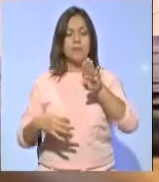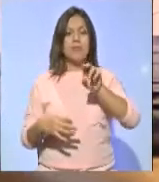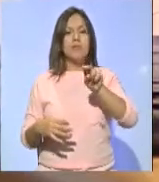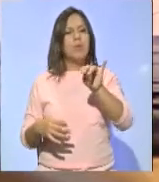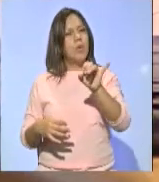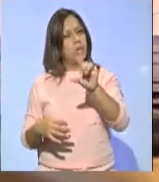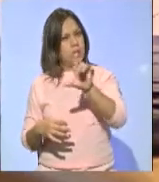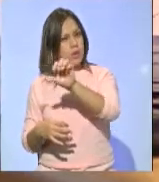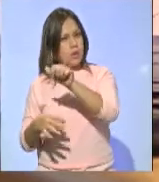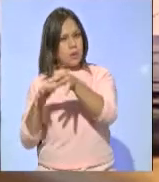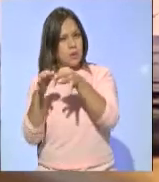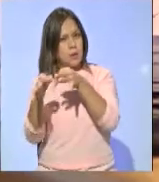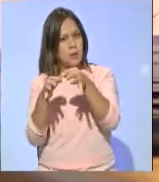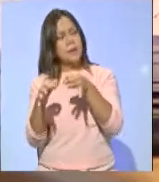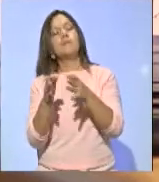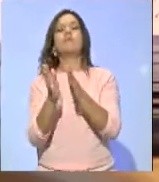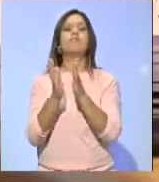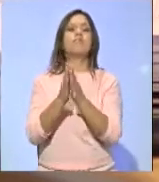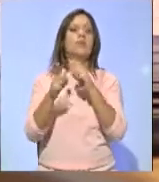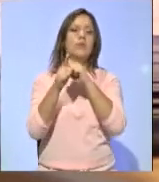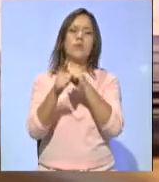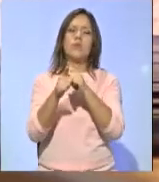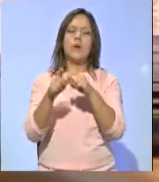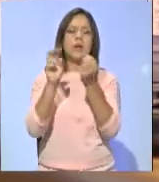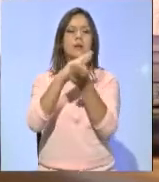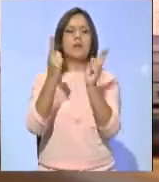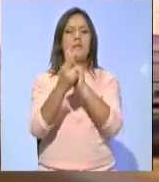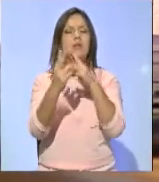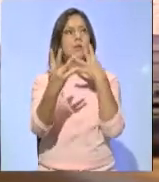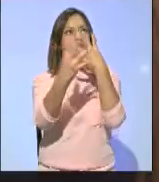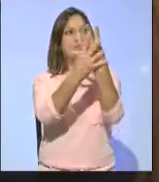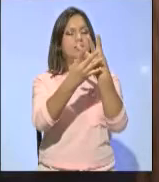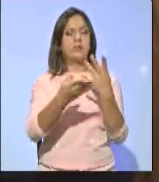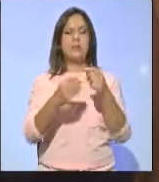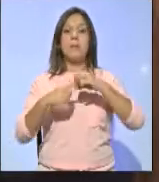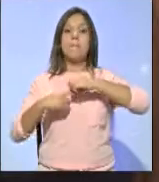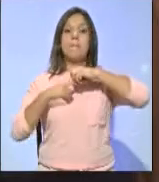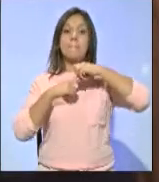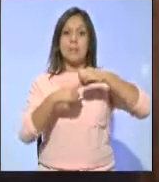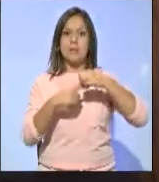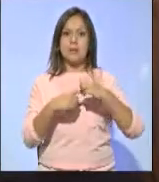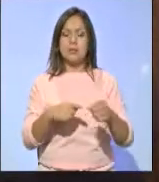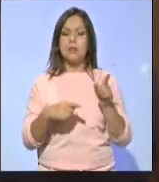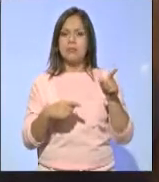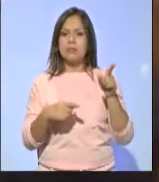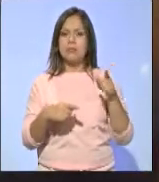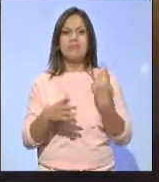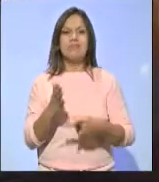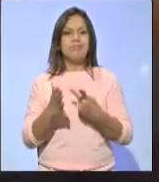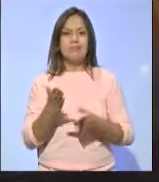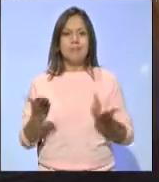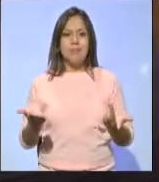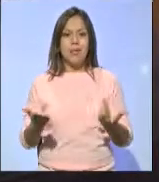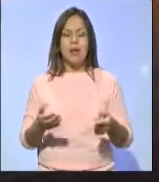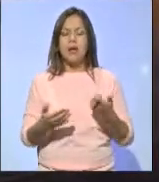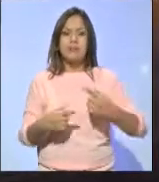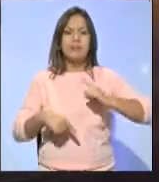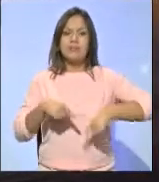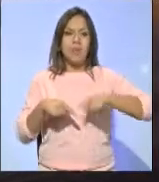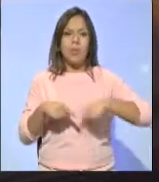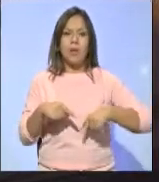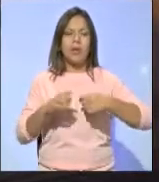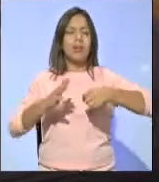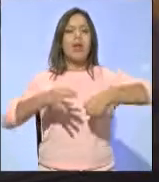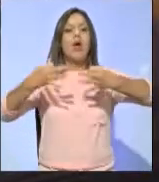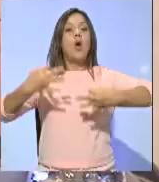fue enfático en solicitar de manera urgente reformas al COIP, pues la principal limitante ante estos casos es que no se puede llevar a cabo un